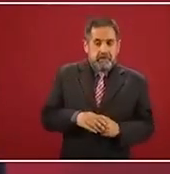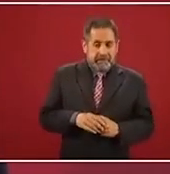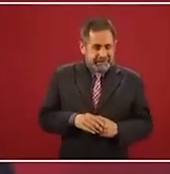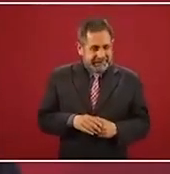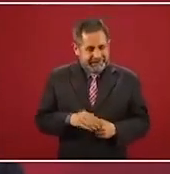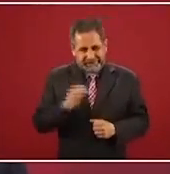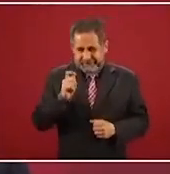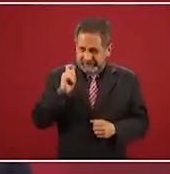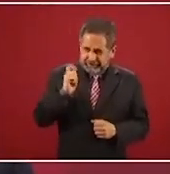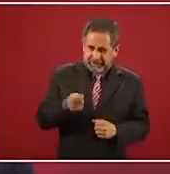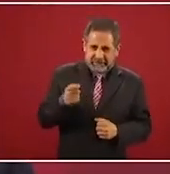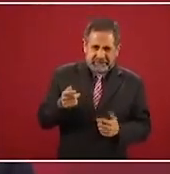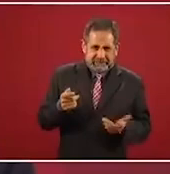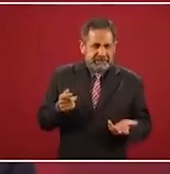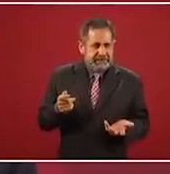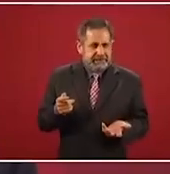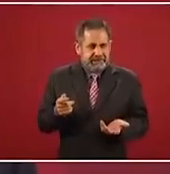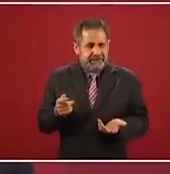realmente